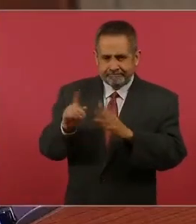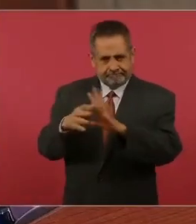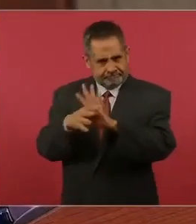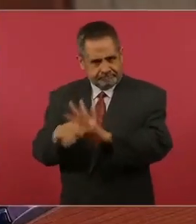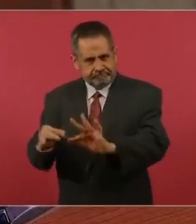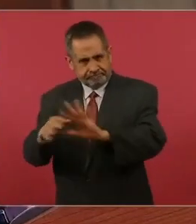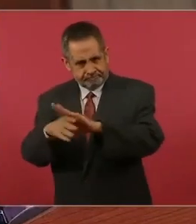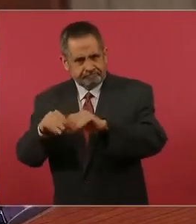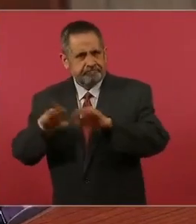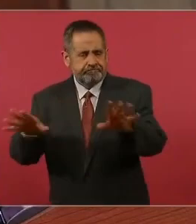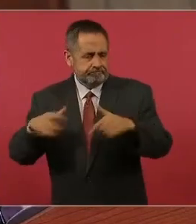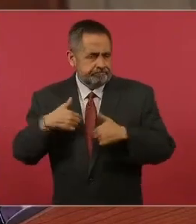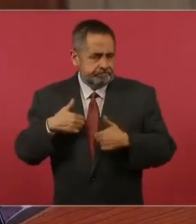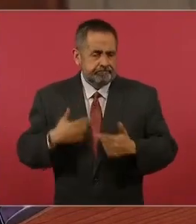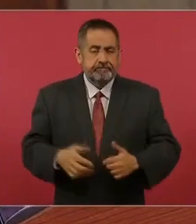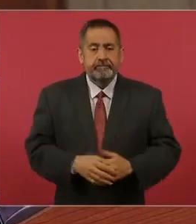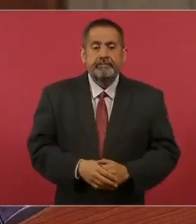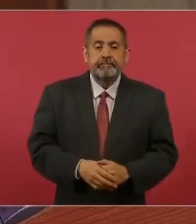Adelante.